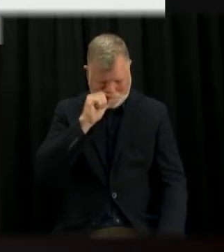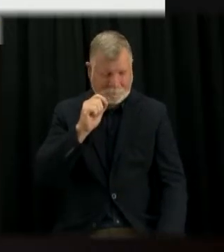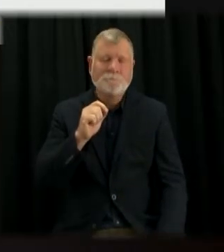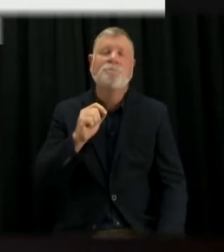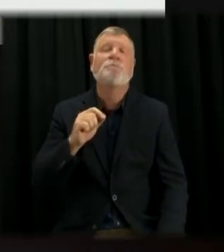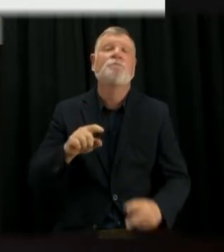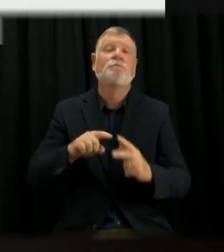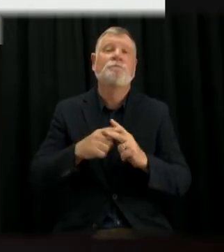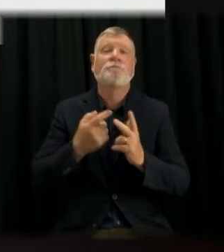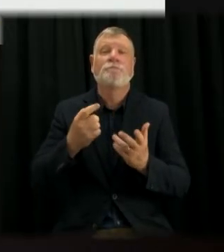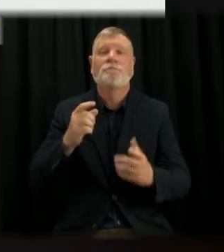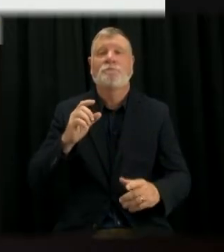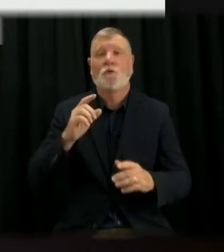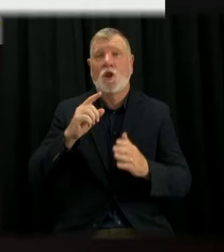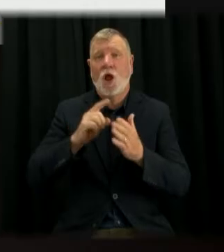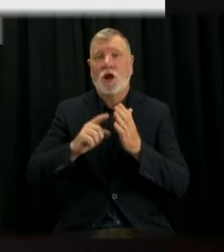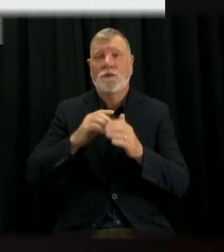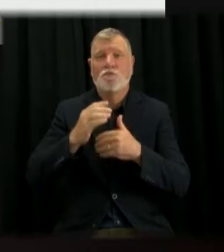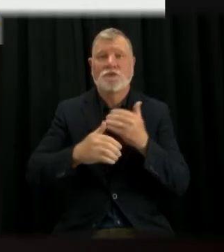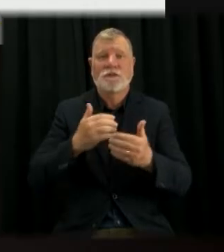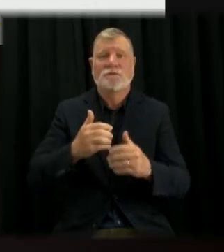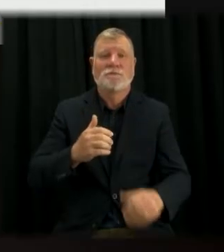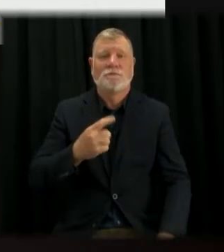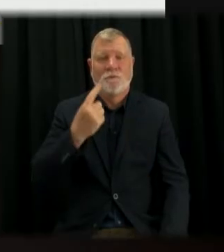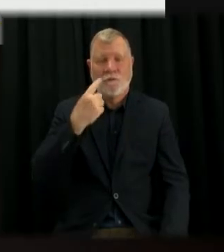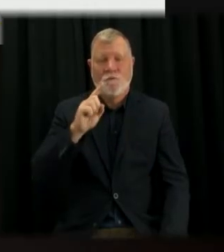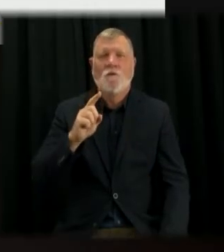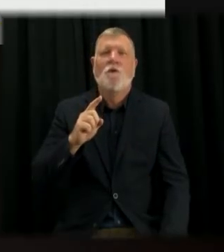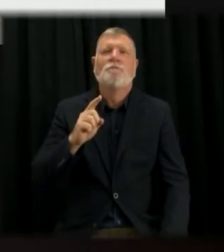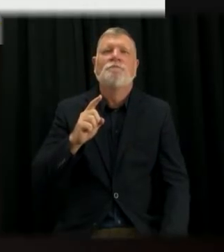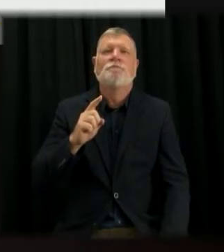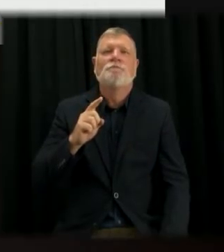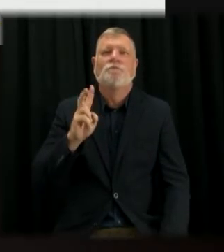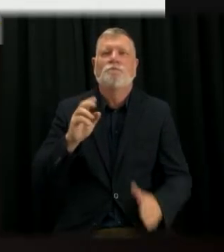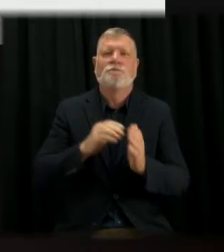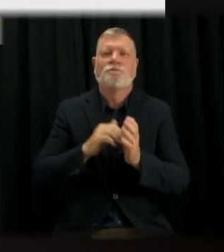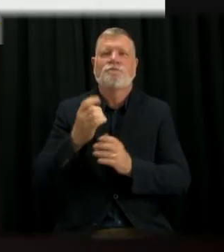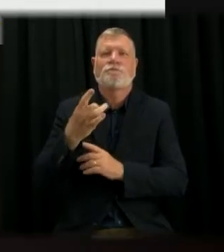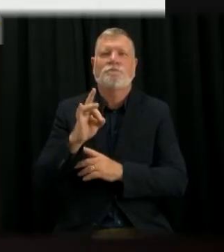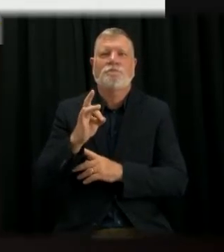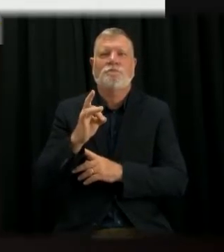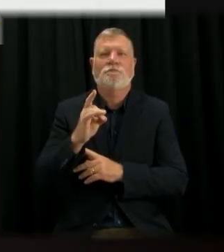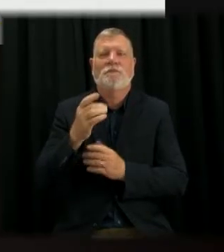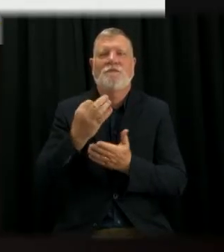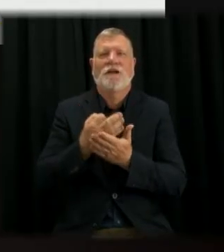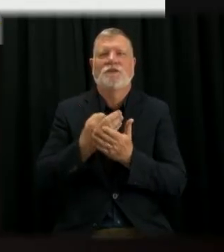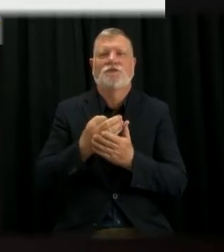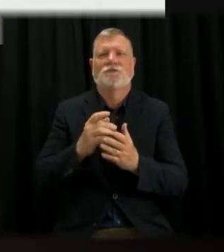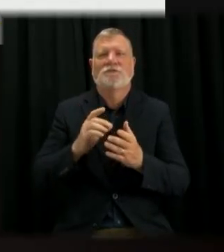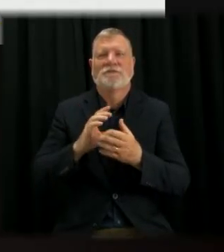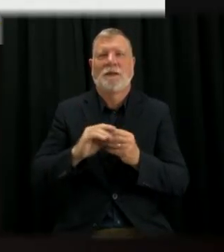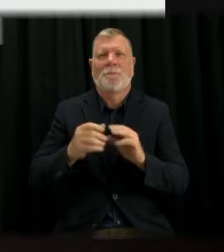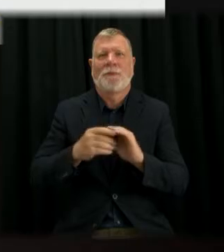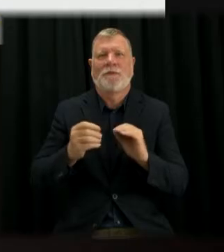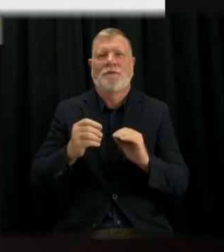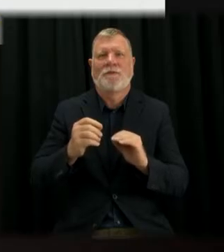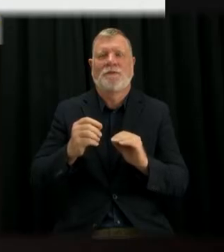El comienzo de KPM, de KPM, de este procedimiento para el año fiscal